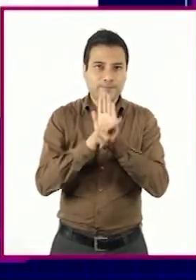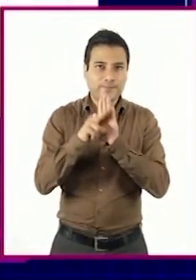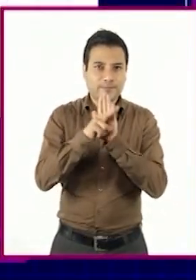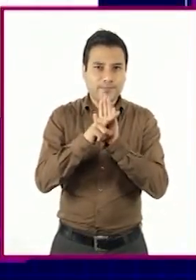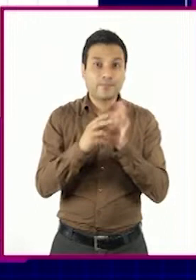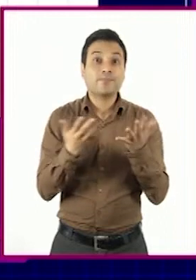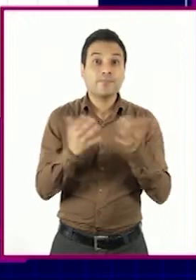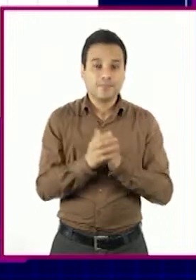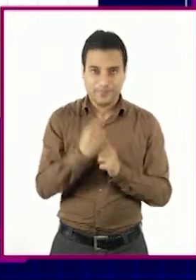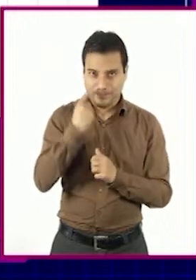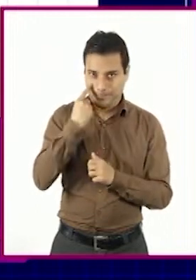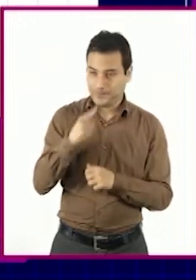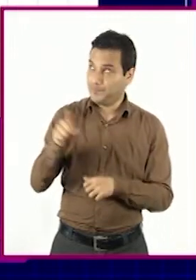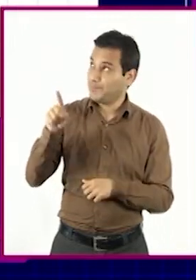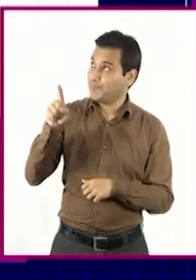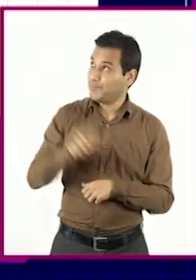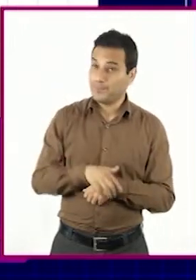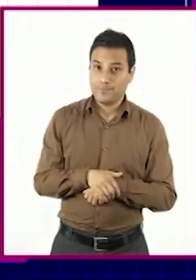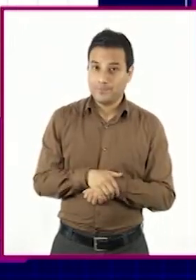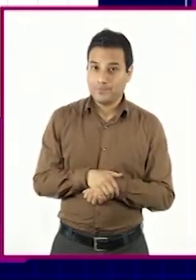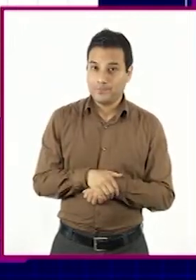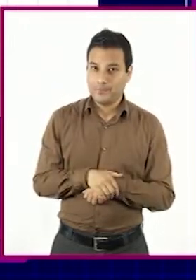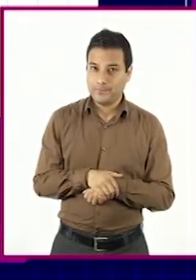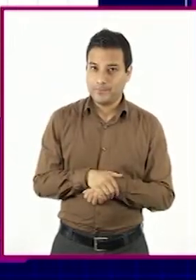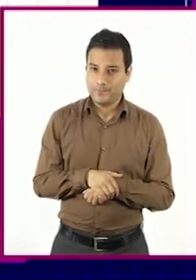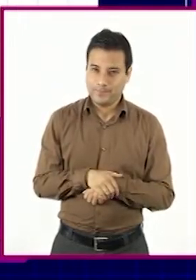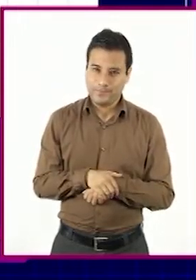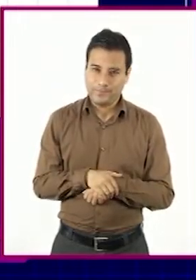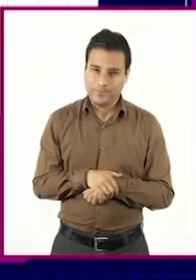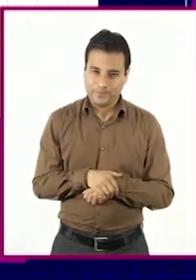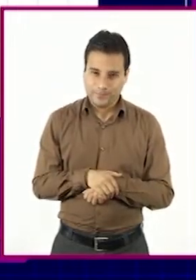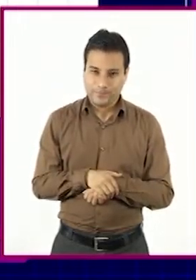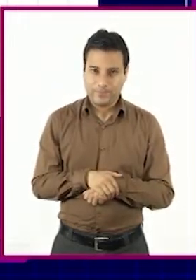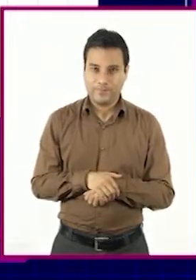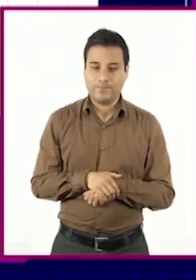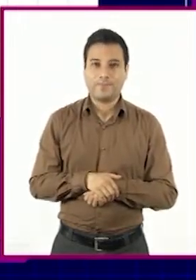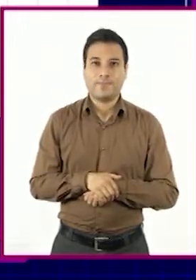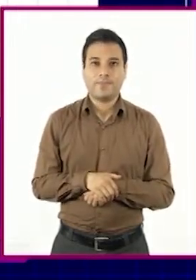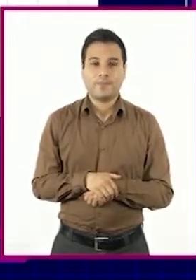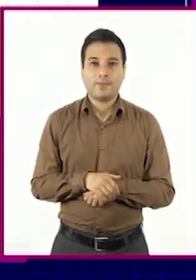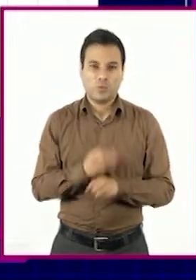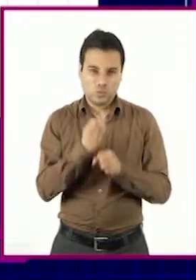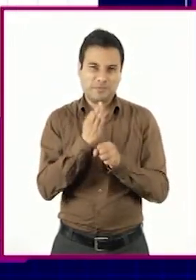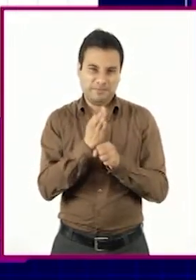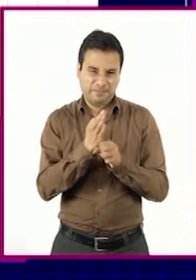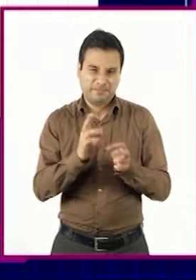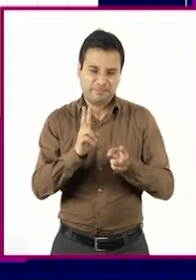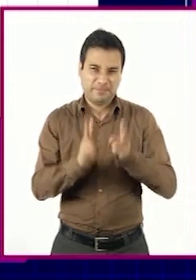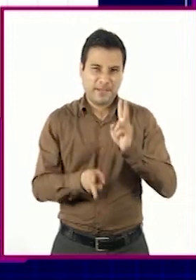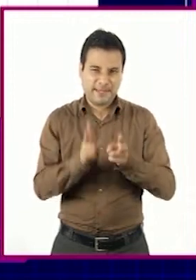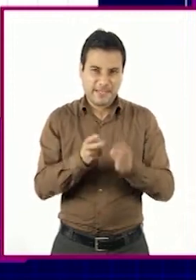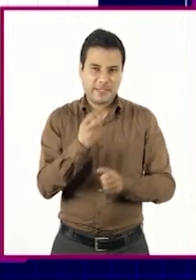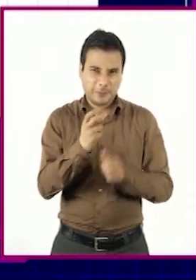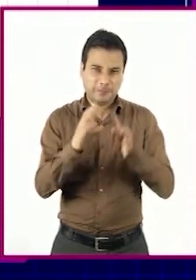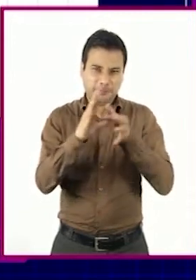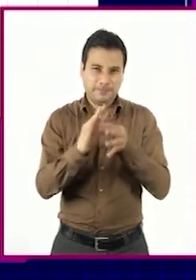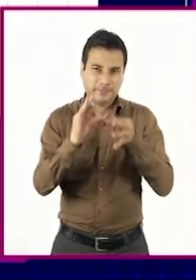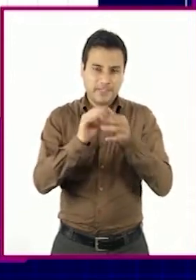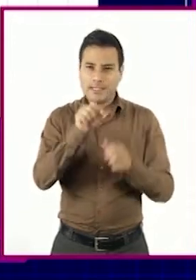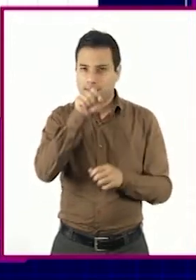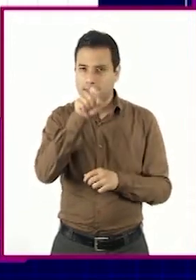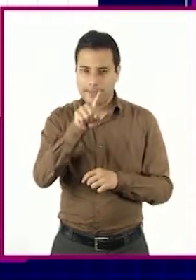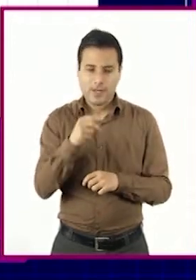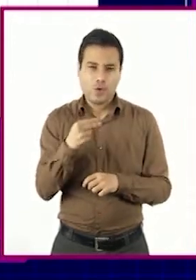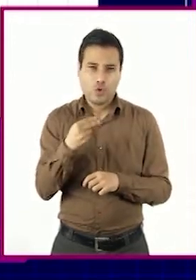gráfica muy útil y además muy popular, la gráfica circular, también conocida como gráfica de pastel